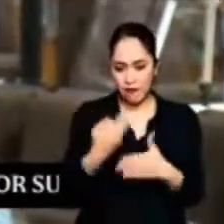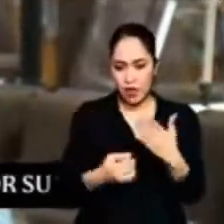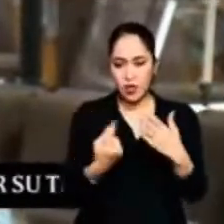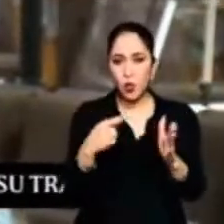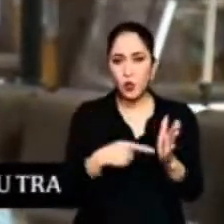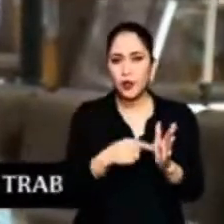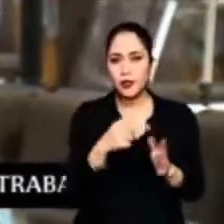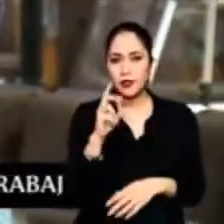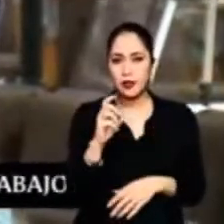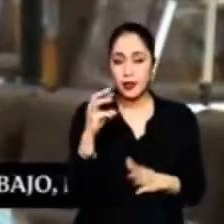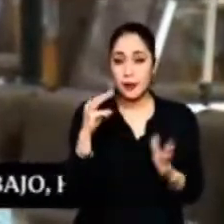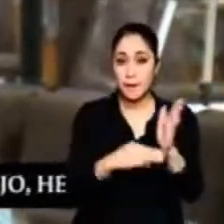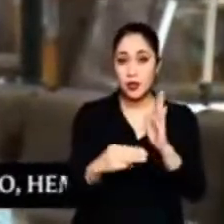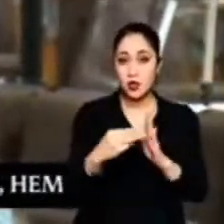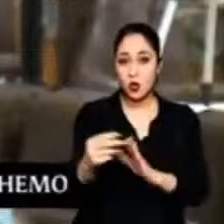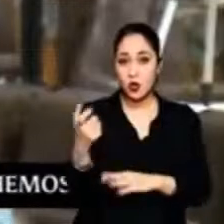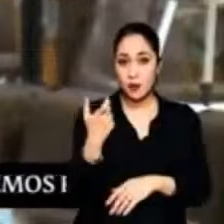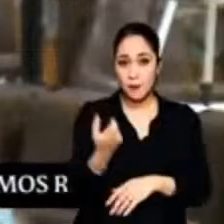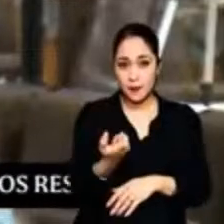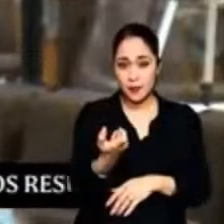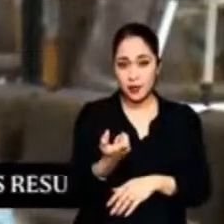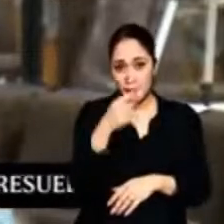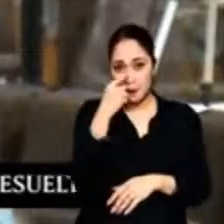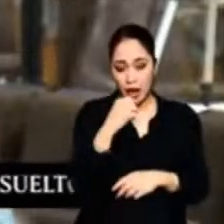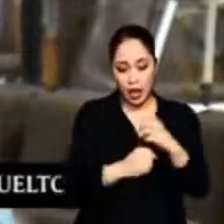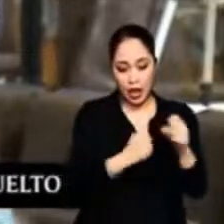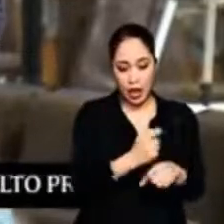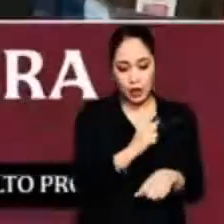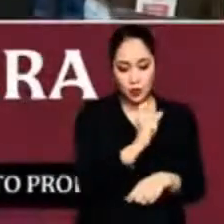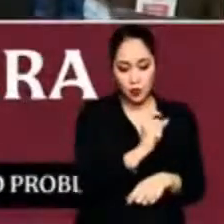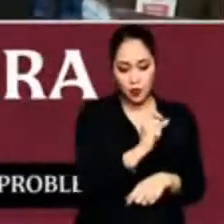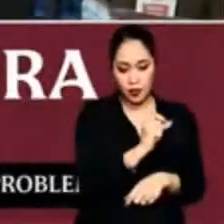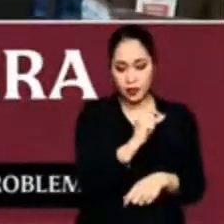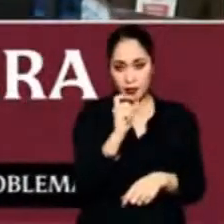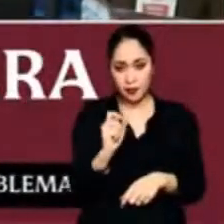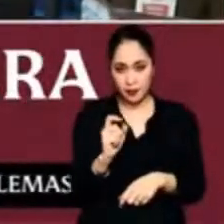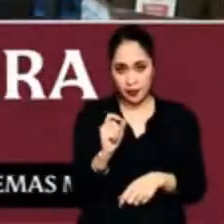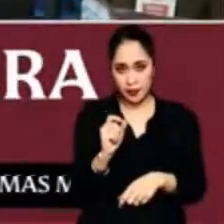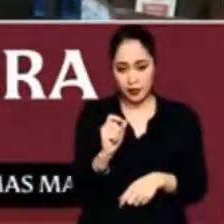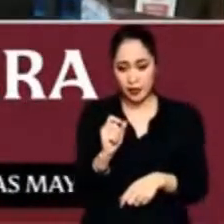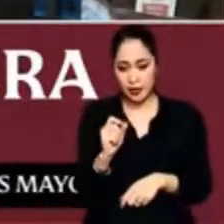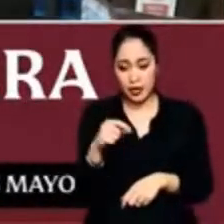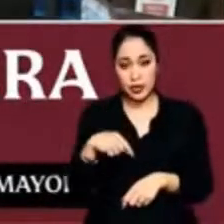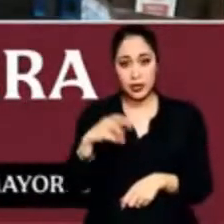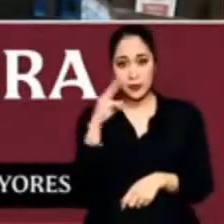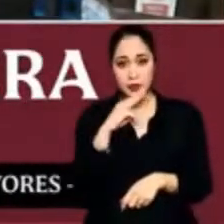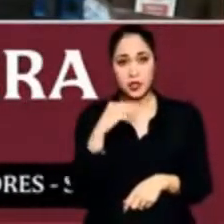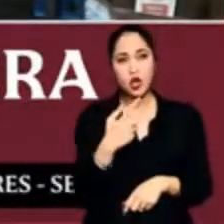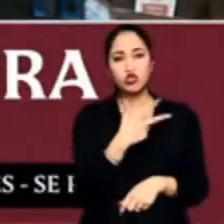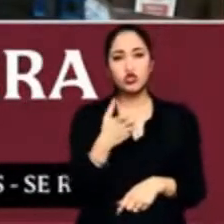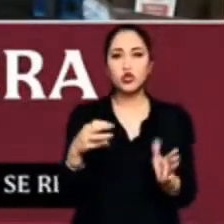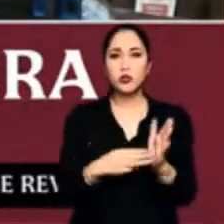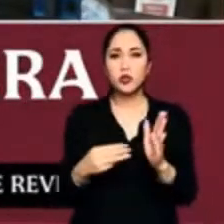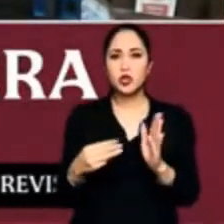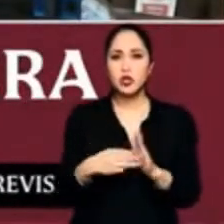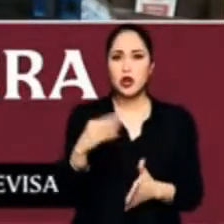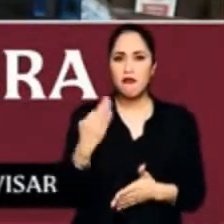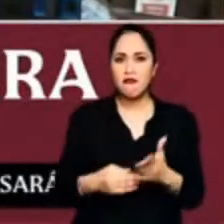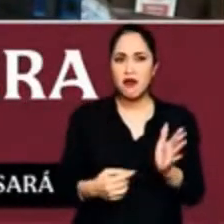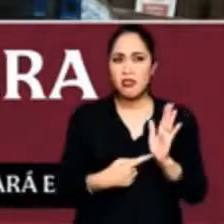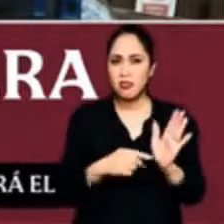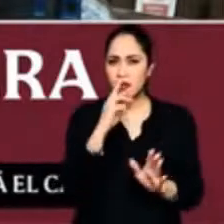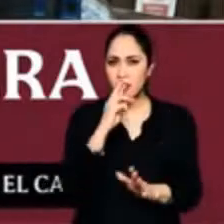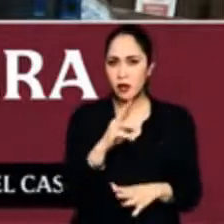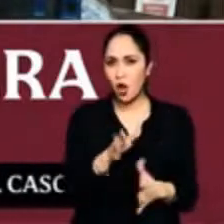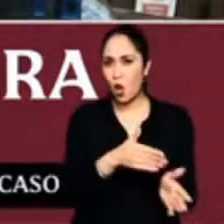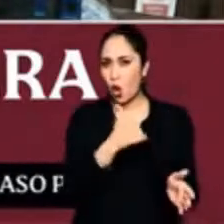de pesos del año fiscal 2020. Mazatlán es el caso más alto con 800 millones por aclarar. Hay otros